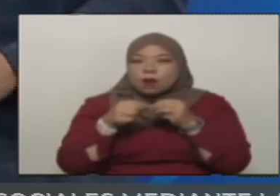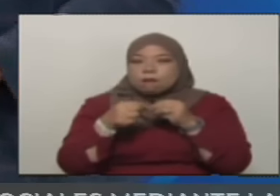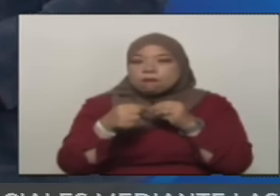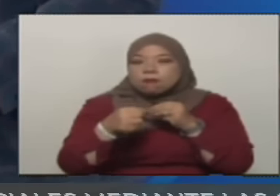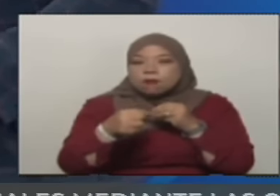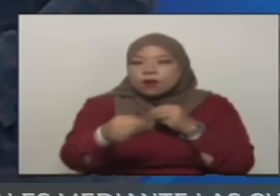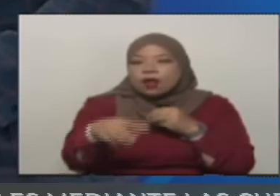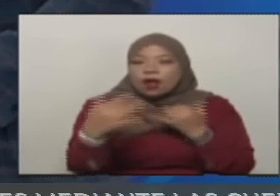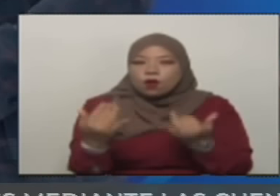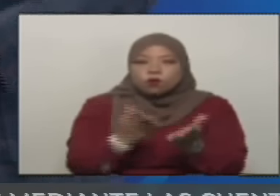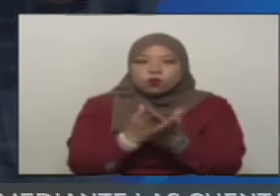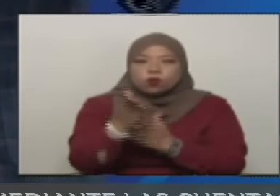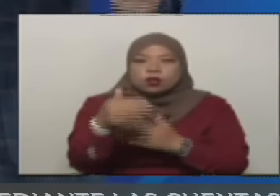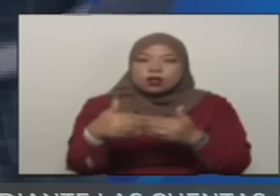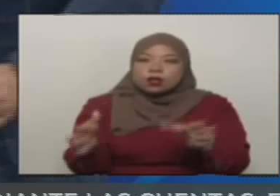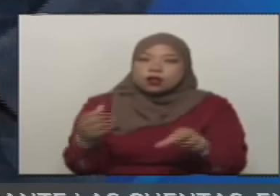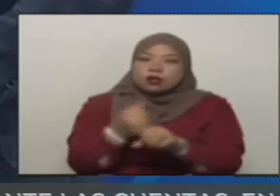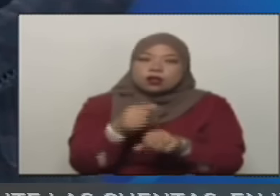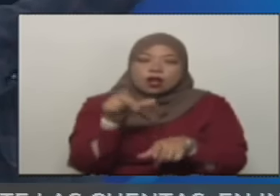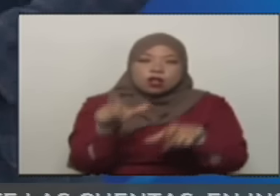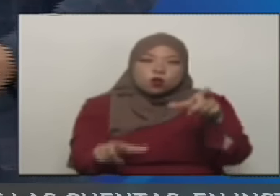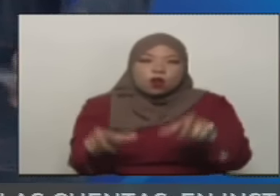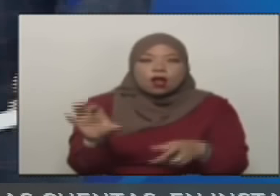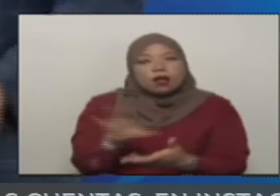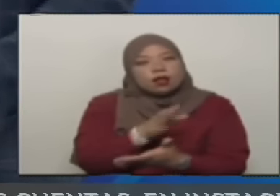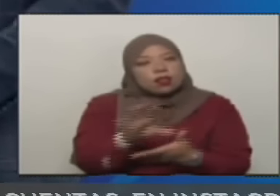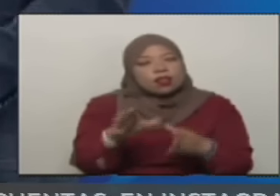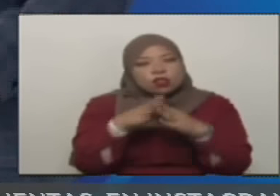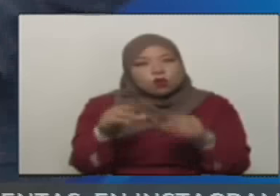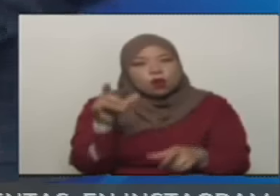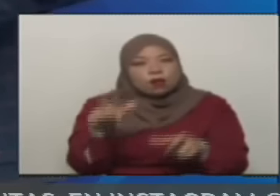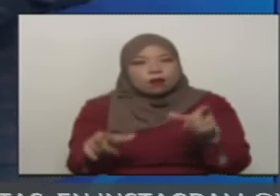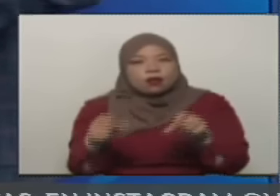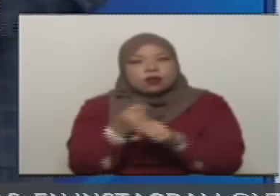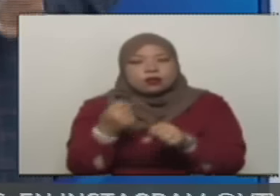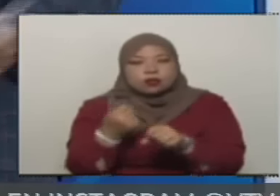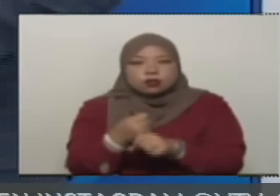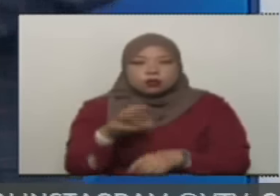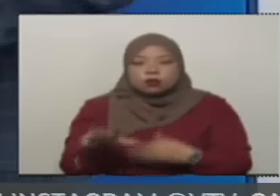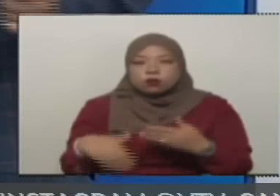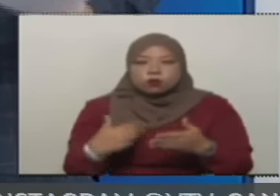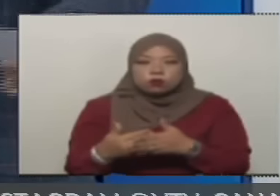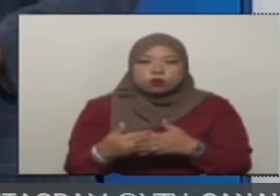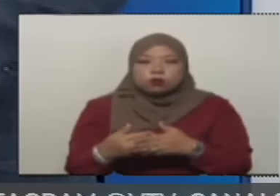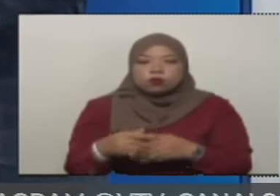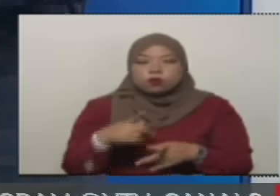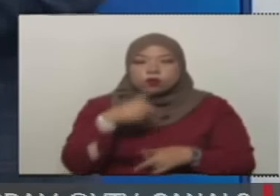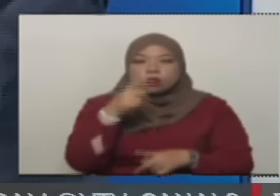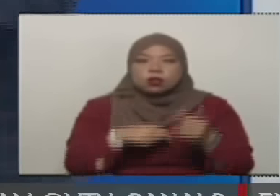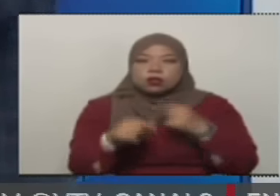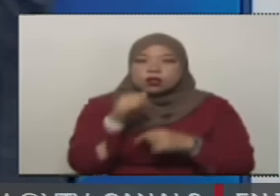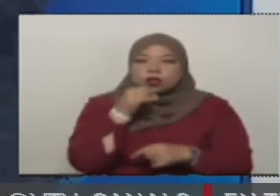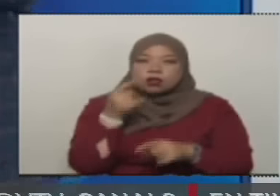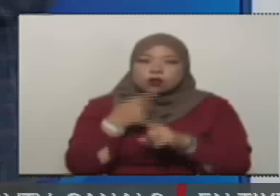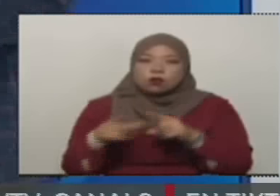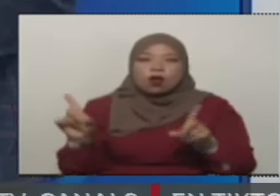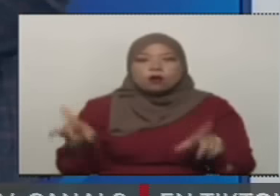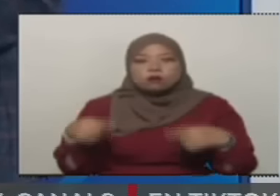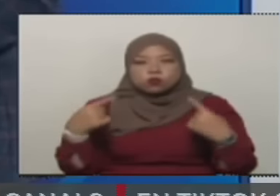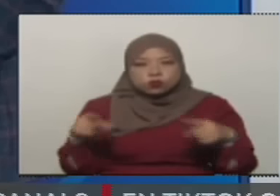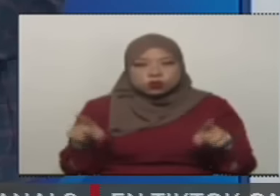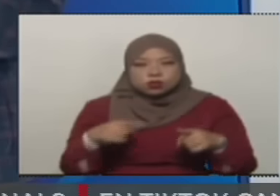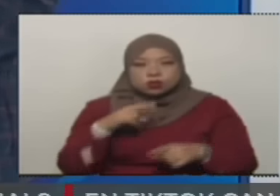le abre las puertas a todas. La oportunidad. Así es. La oportunidad a todas las estrellas que hay en, y la diversidad musical